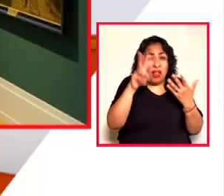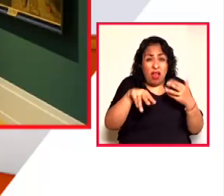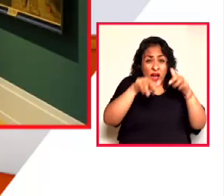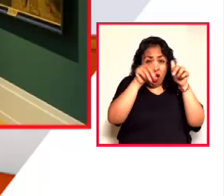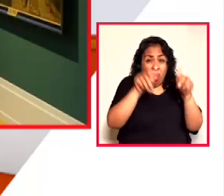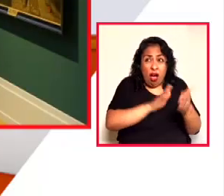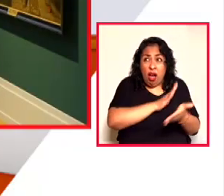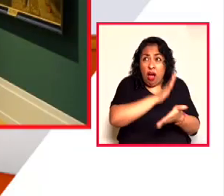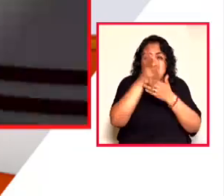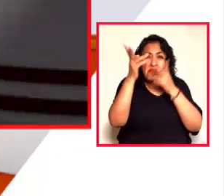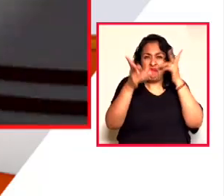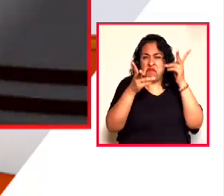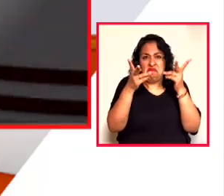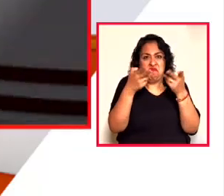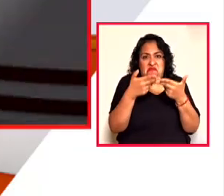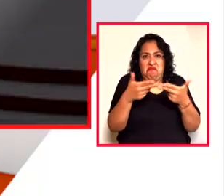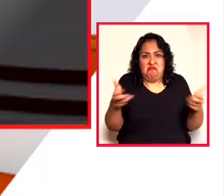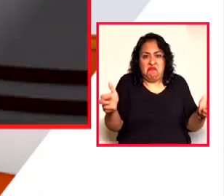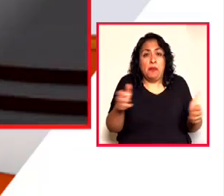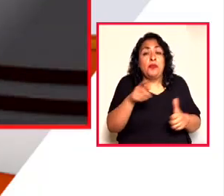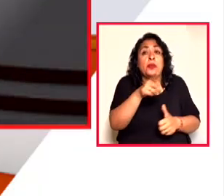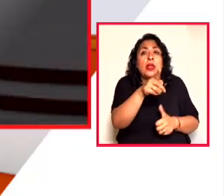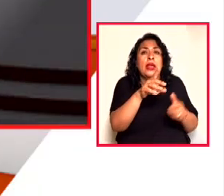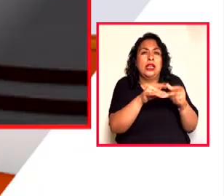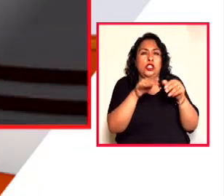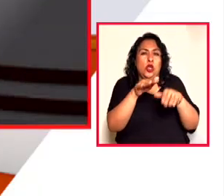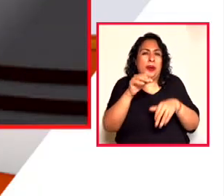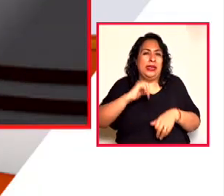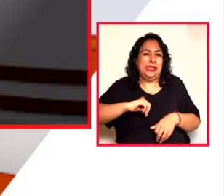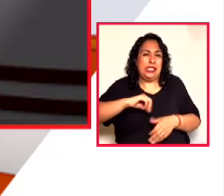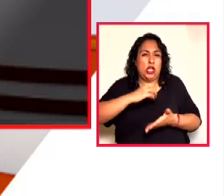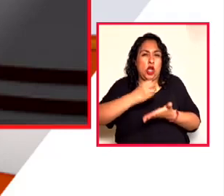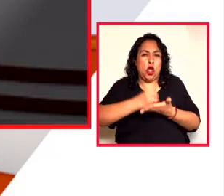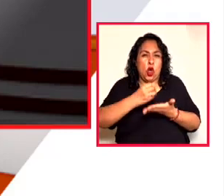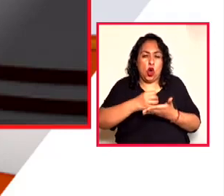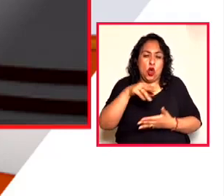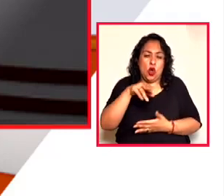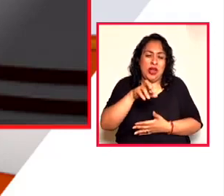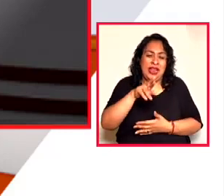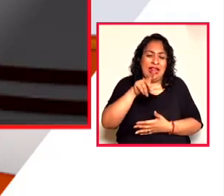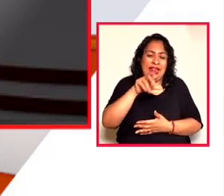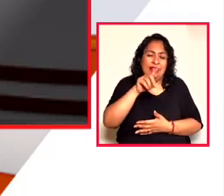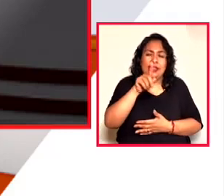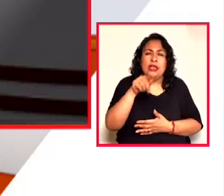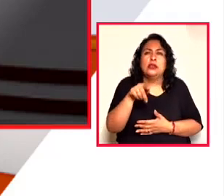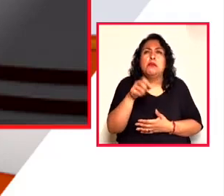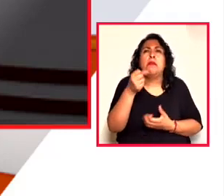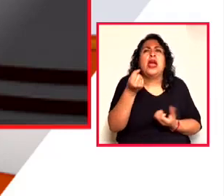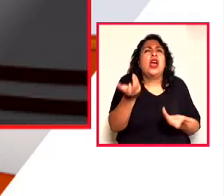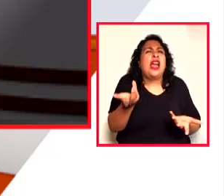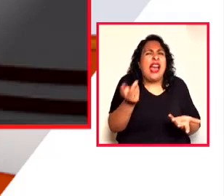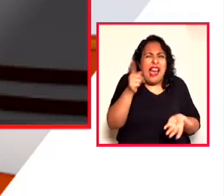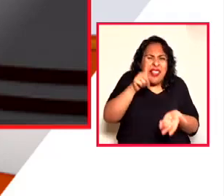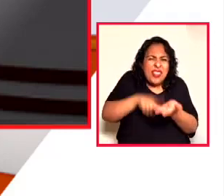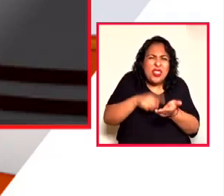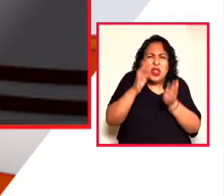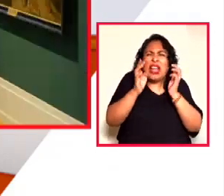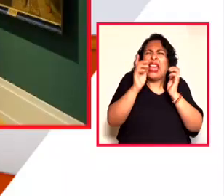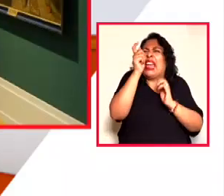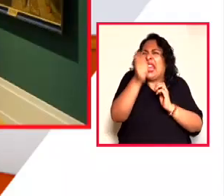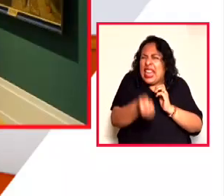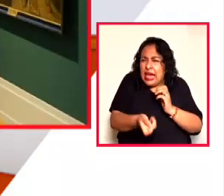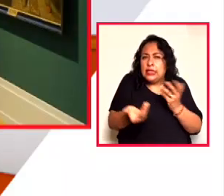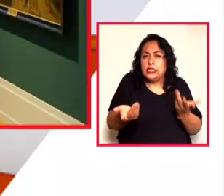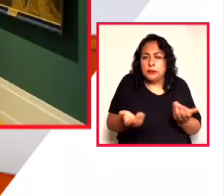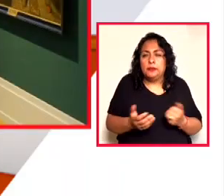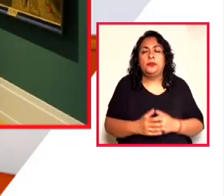viajado. Hablamos de este Siglo de Oro neerlandés, Valentina, pero ¿qué podemos encontrar exactamente en la muestra?